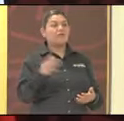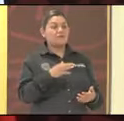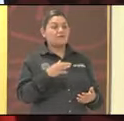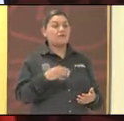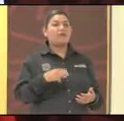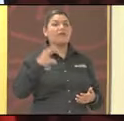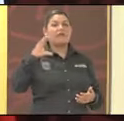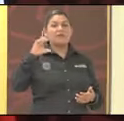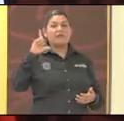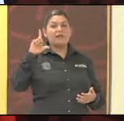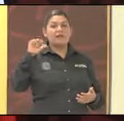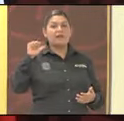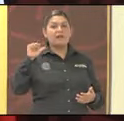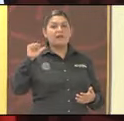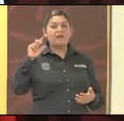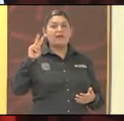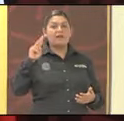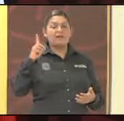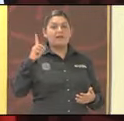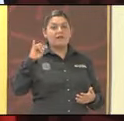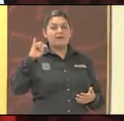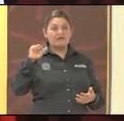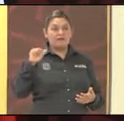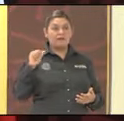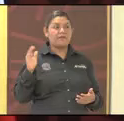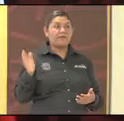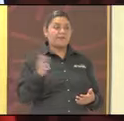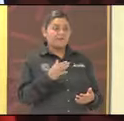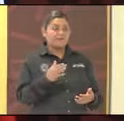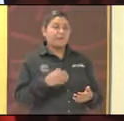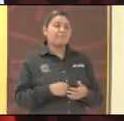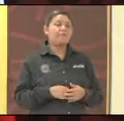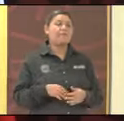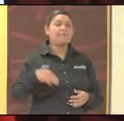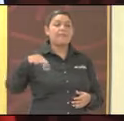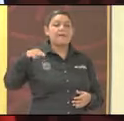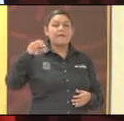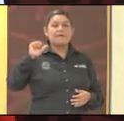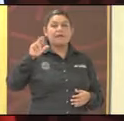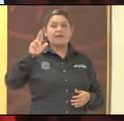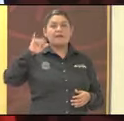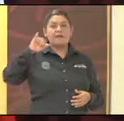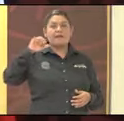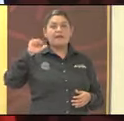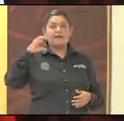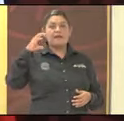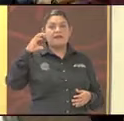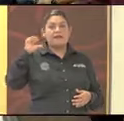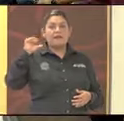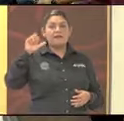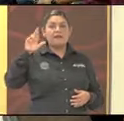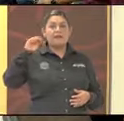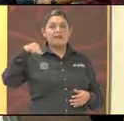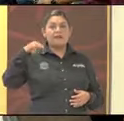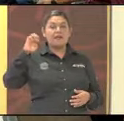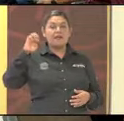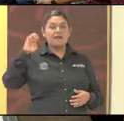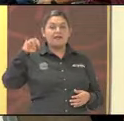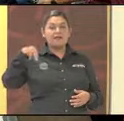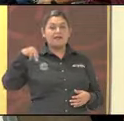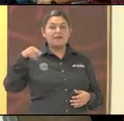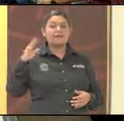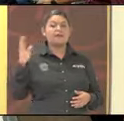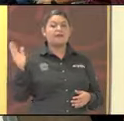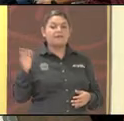Económico, María Luisa Cuevas Rivera, directora de Protección Civil, María del Carmen Romero Hernández, directora de Educación, Keila Edith